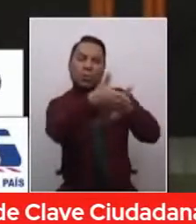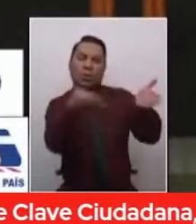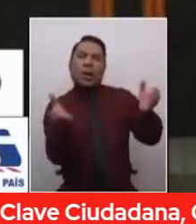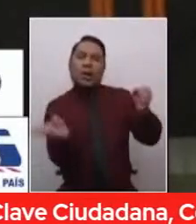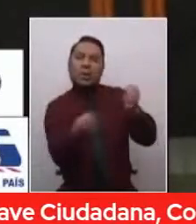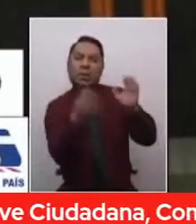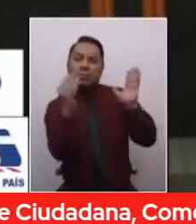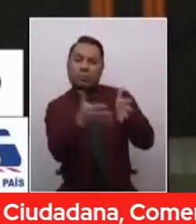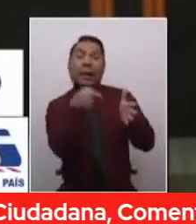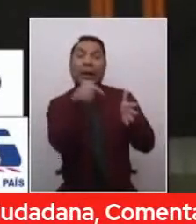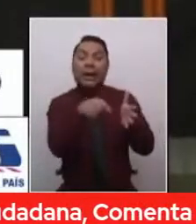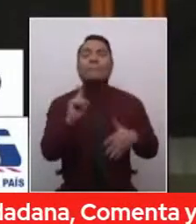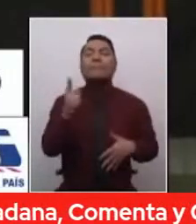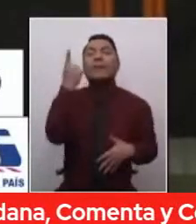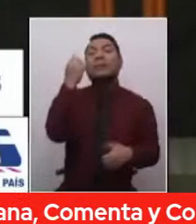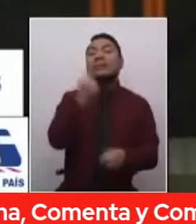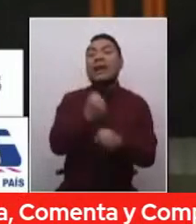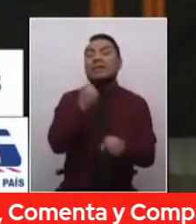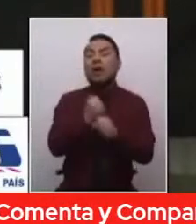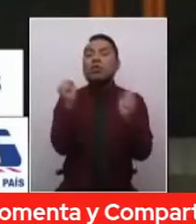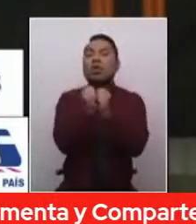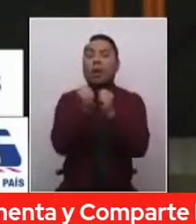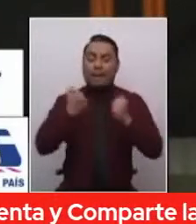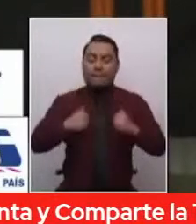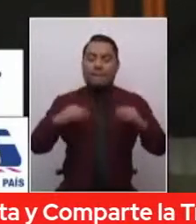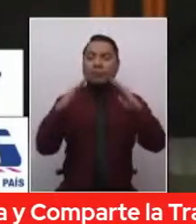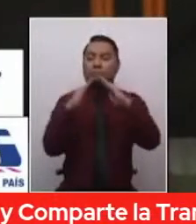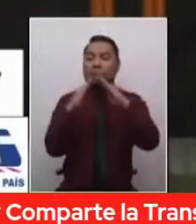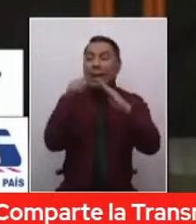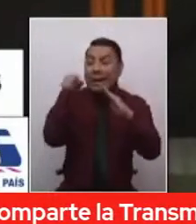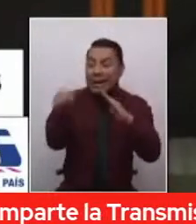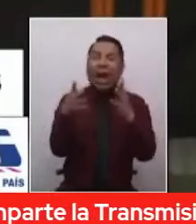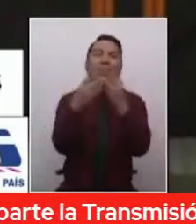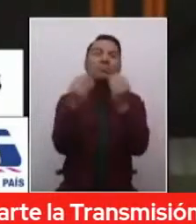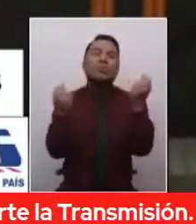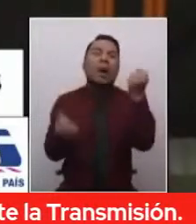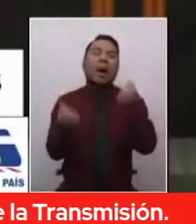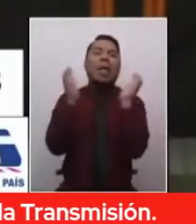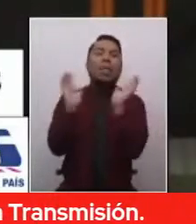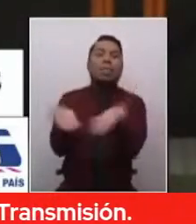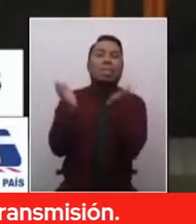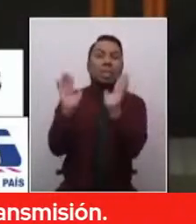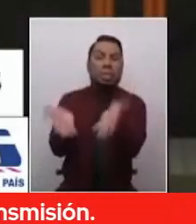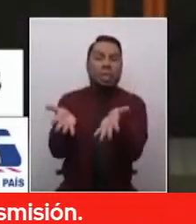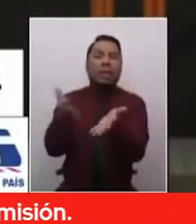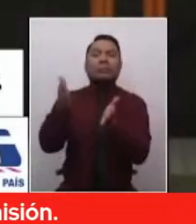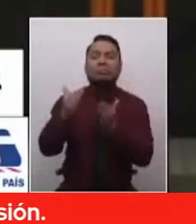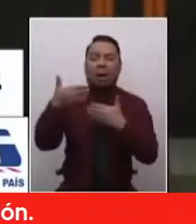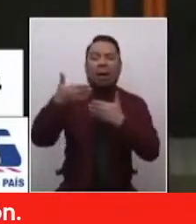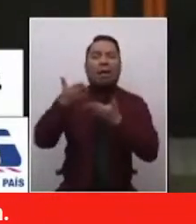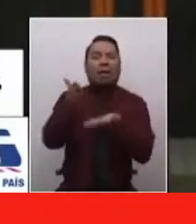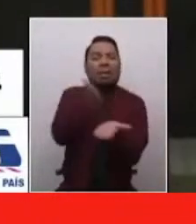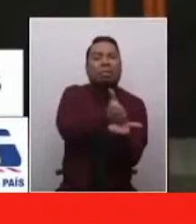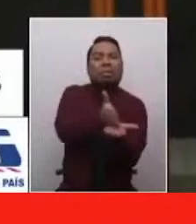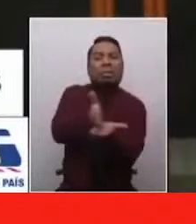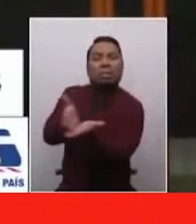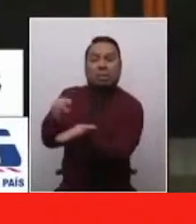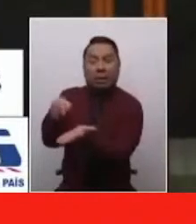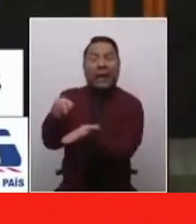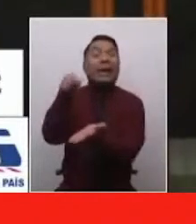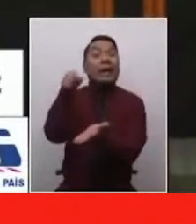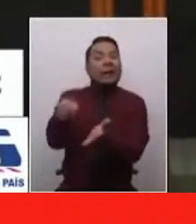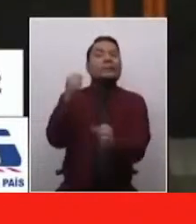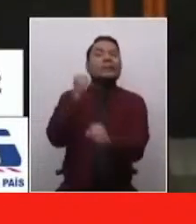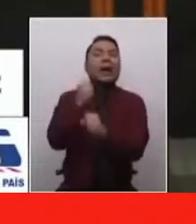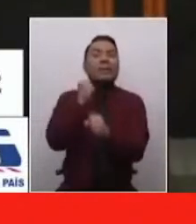lugar, trabajar con las comisarías. En las comisarías existen una gran cantidad de autos que están abandonados, que son autos siniestrados. Entonces hay que